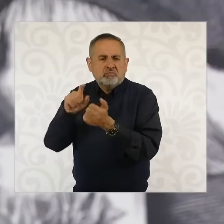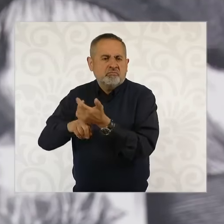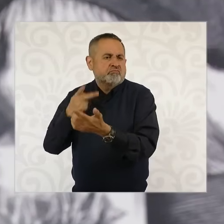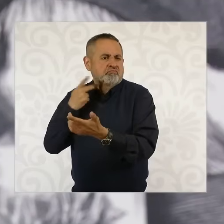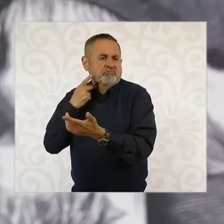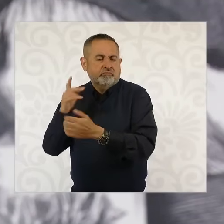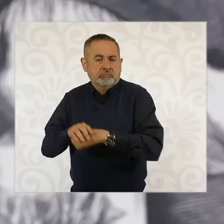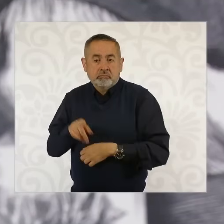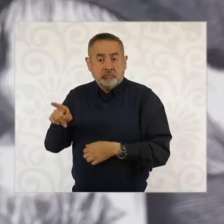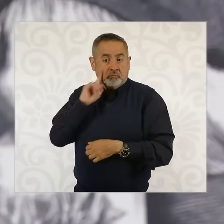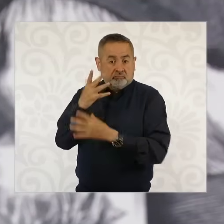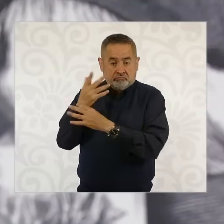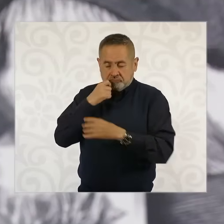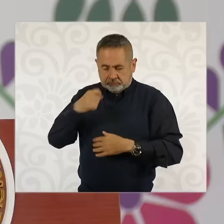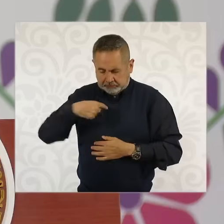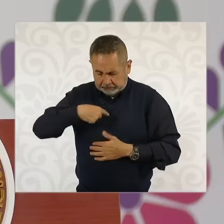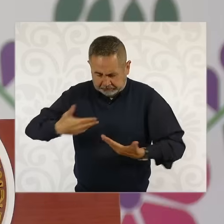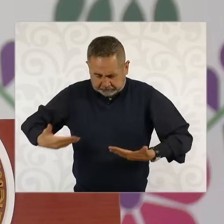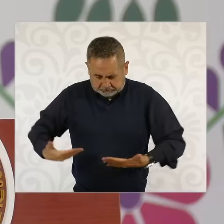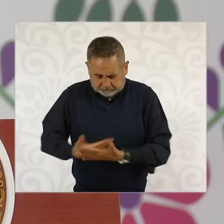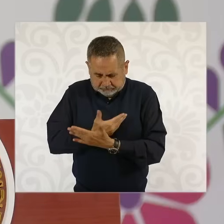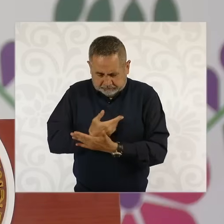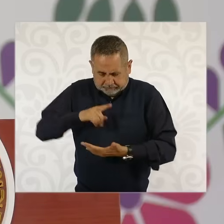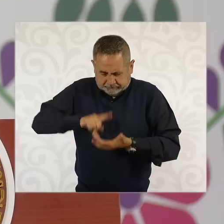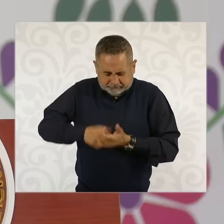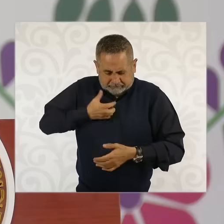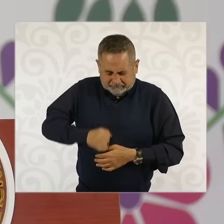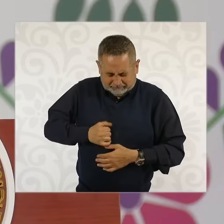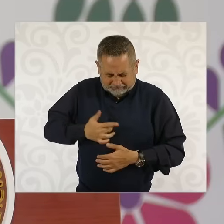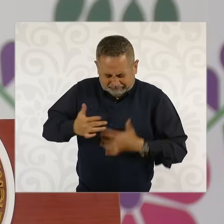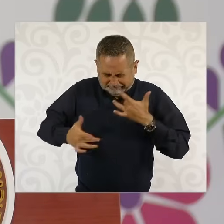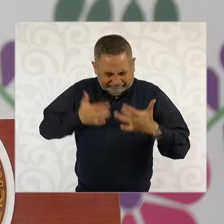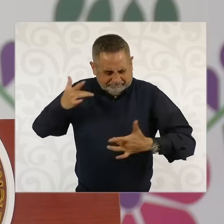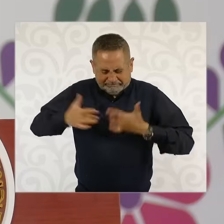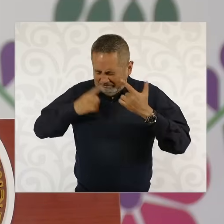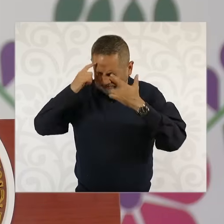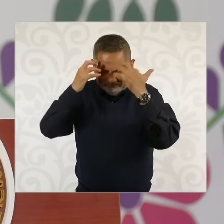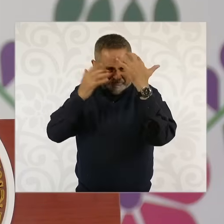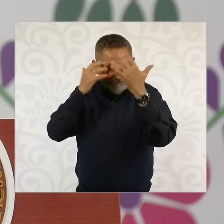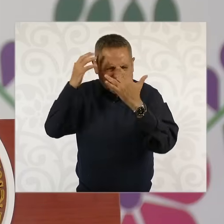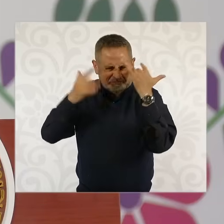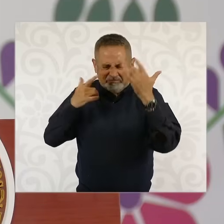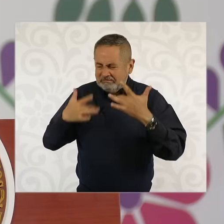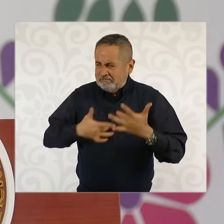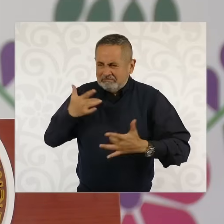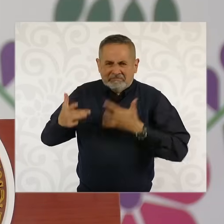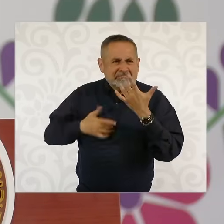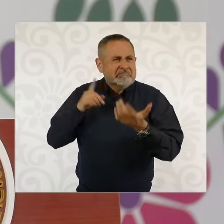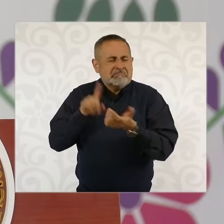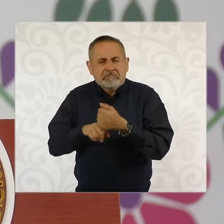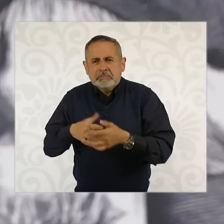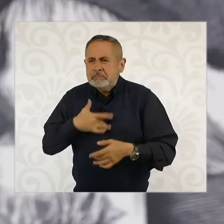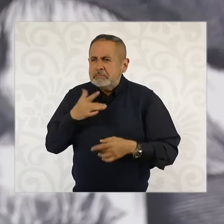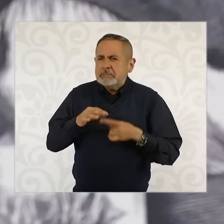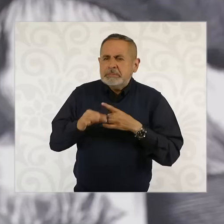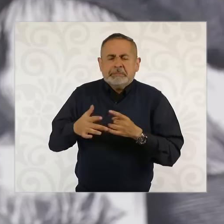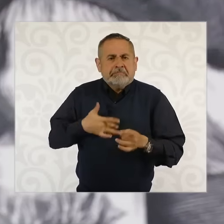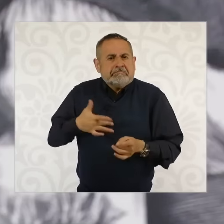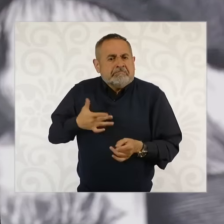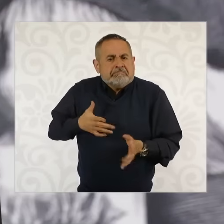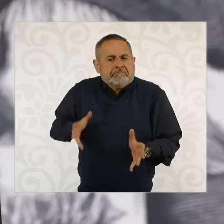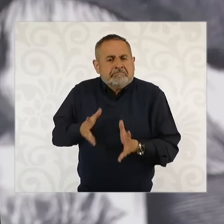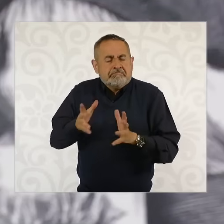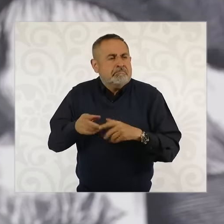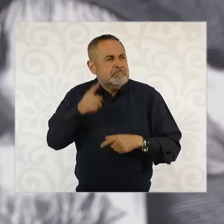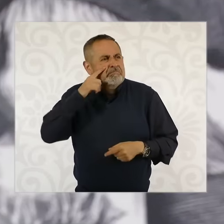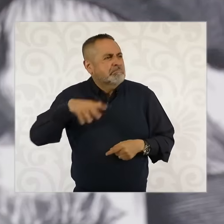describe así: nací con una revolución, que lo sepan, fue en ese fuego donde nací, llevada por el impulso de la revuelta